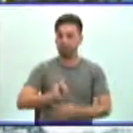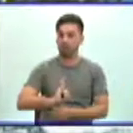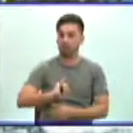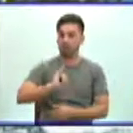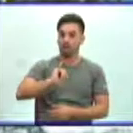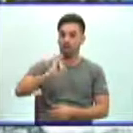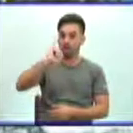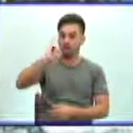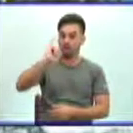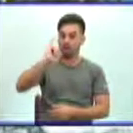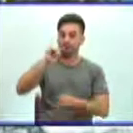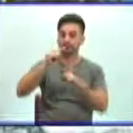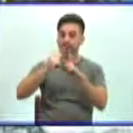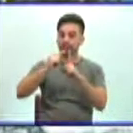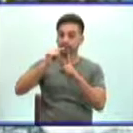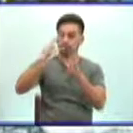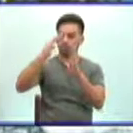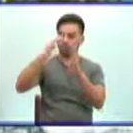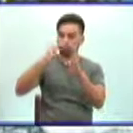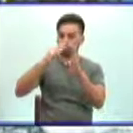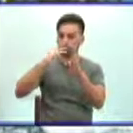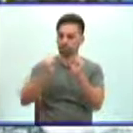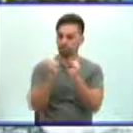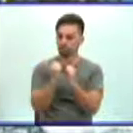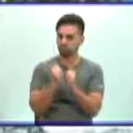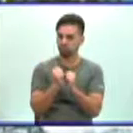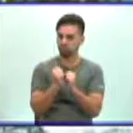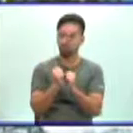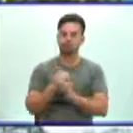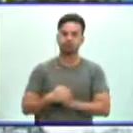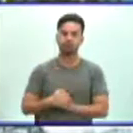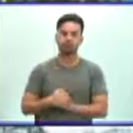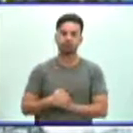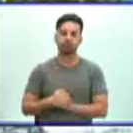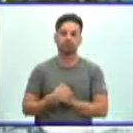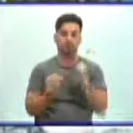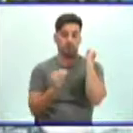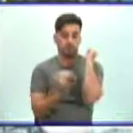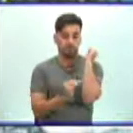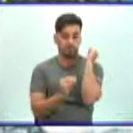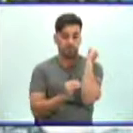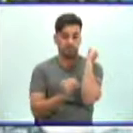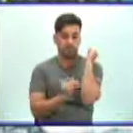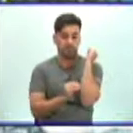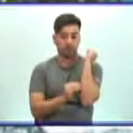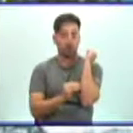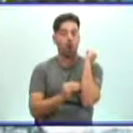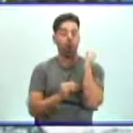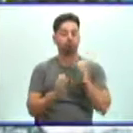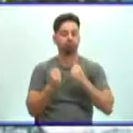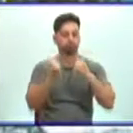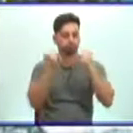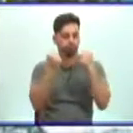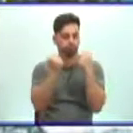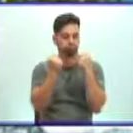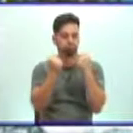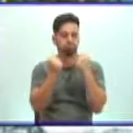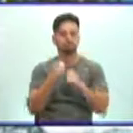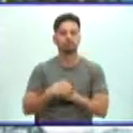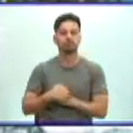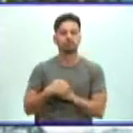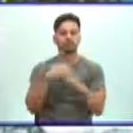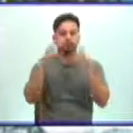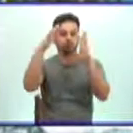altitud, menor presión. En la medida en que ascendemos, la presión atmosférica disminuye. Por